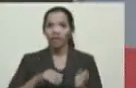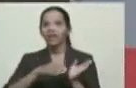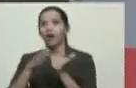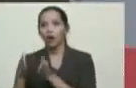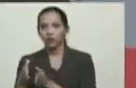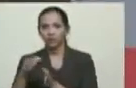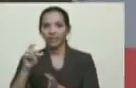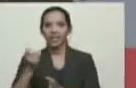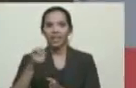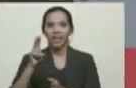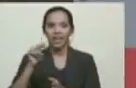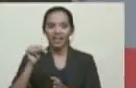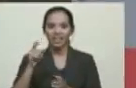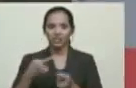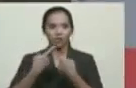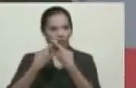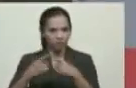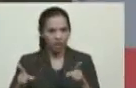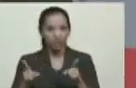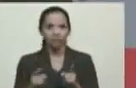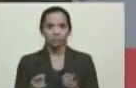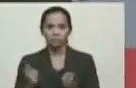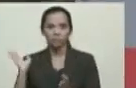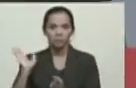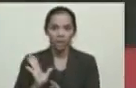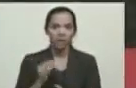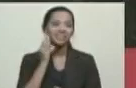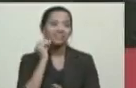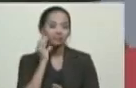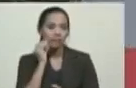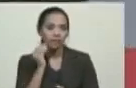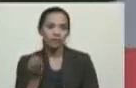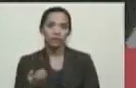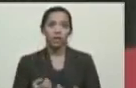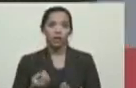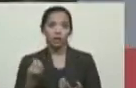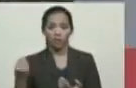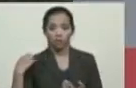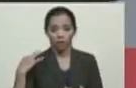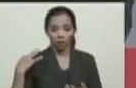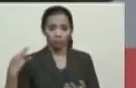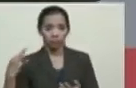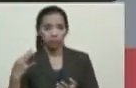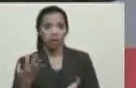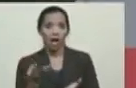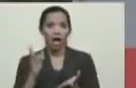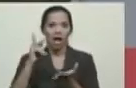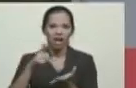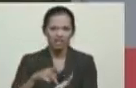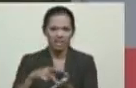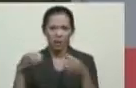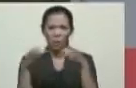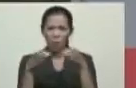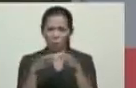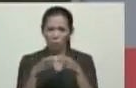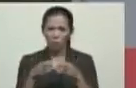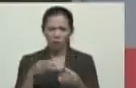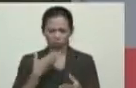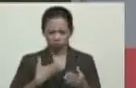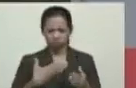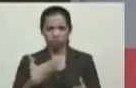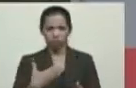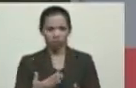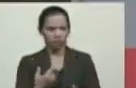Lake and Palmer, Jethro Tull. Y él, cuando vio que había sido llamado para esa va Sofía de concierto, Peter